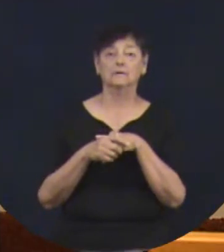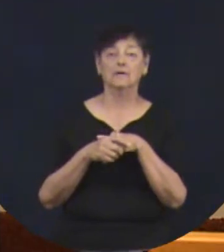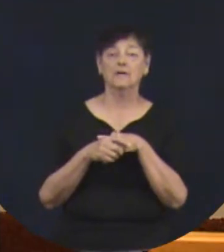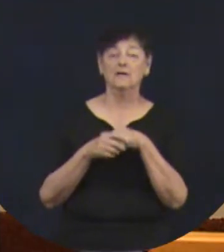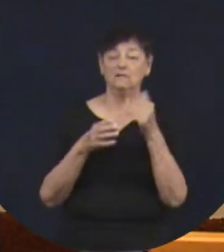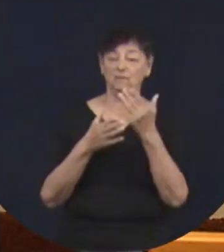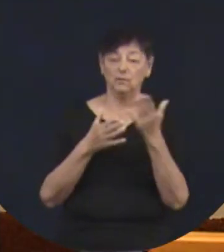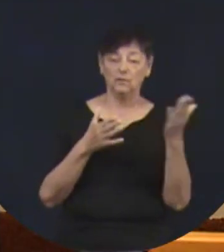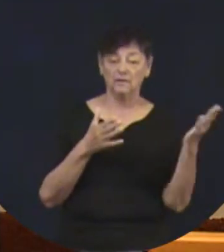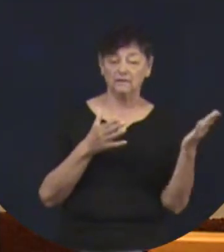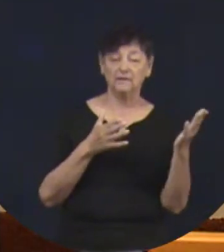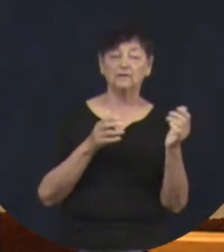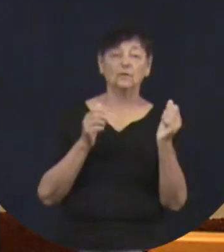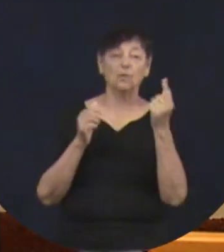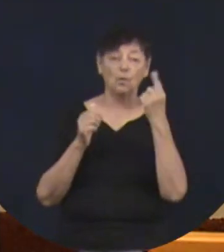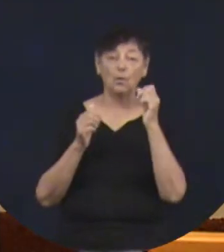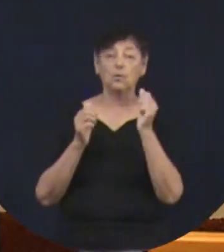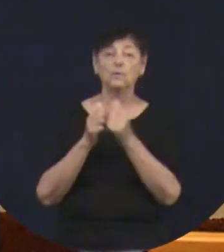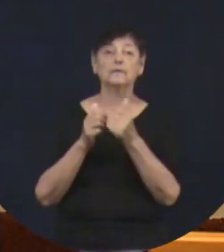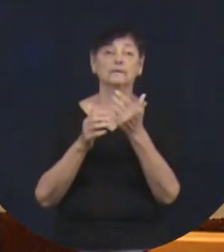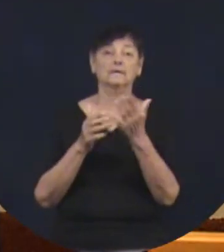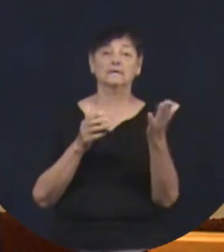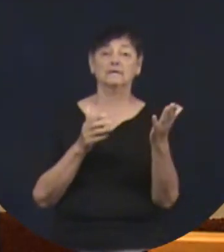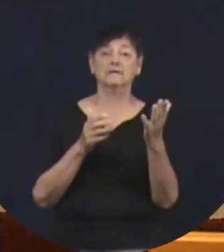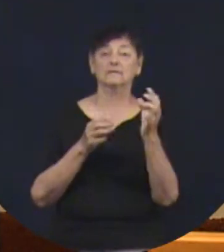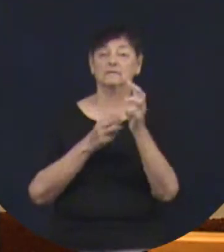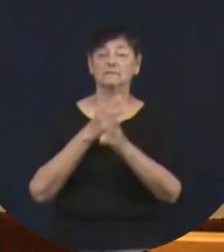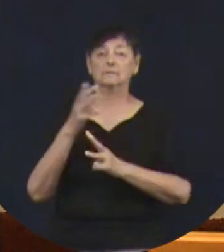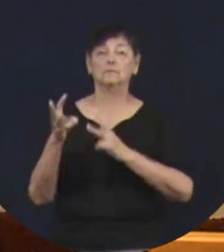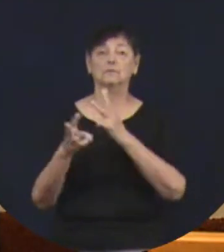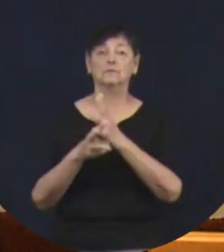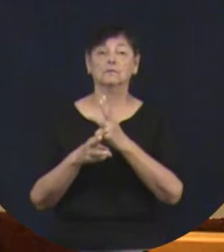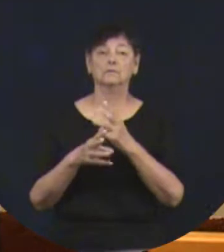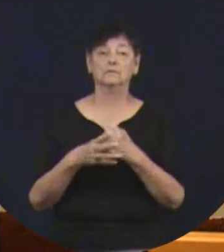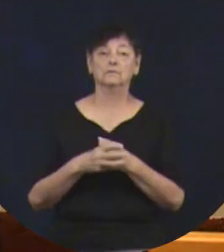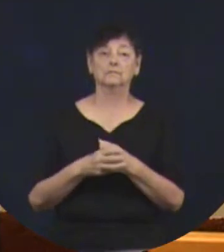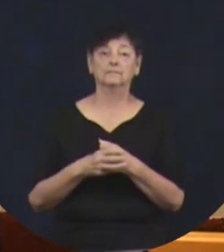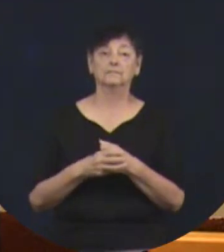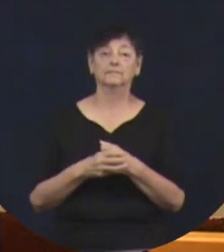por cosas o con cosas mundiales.